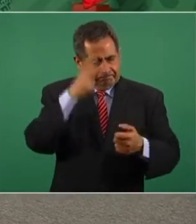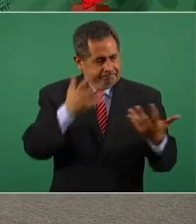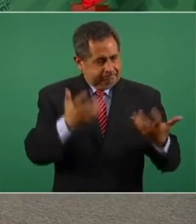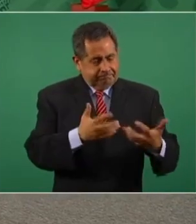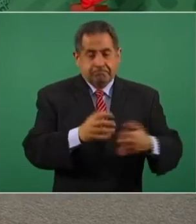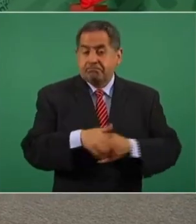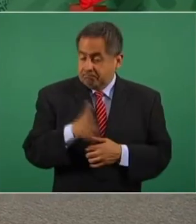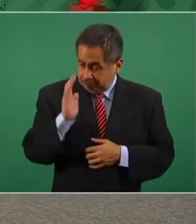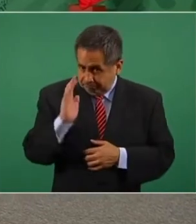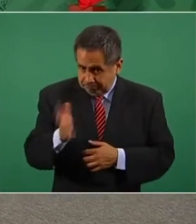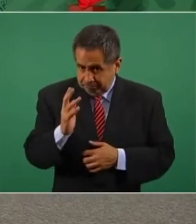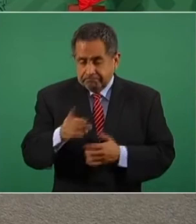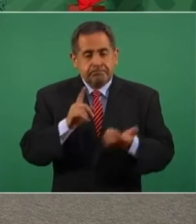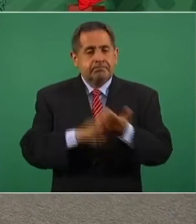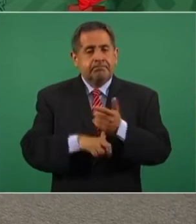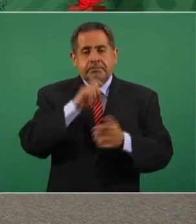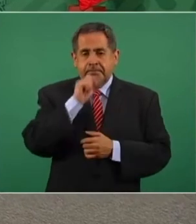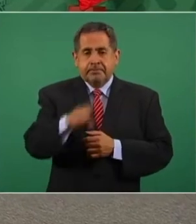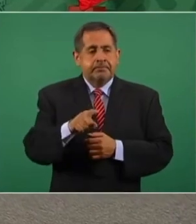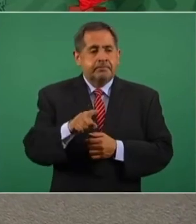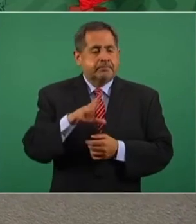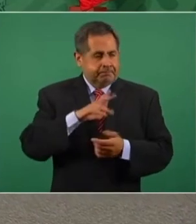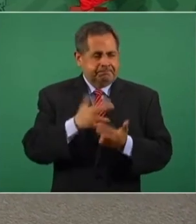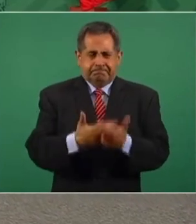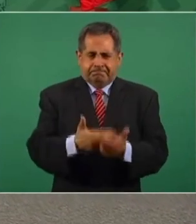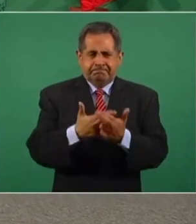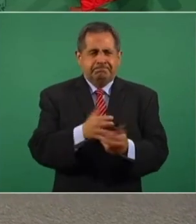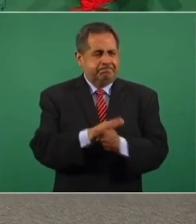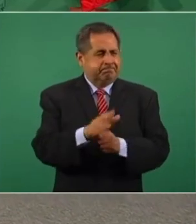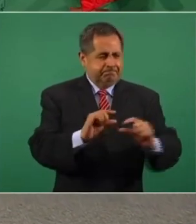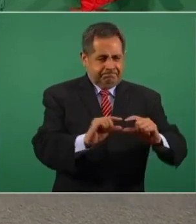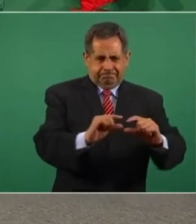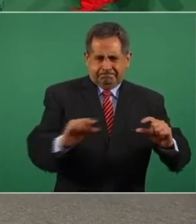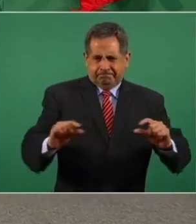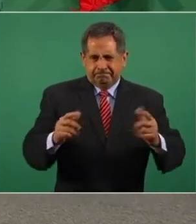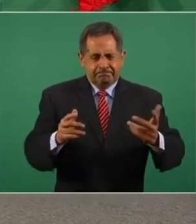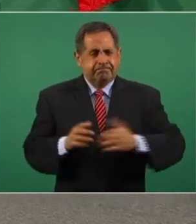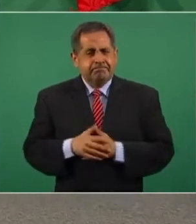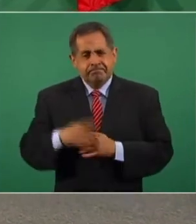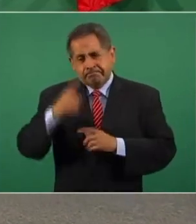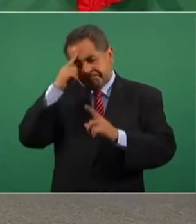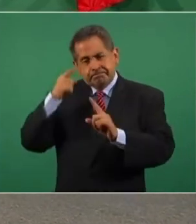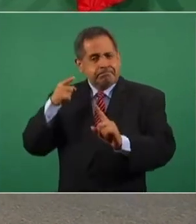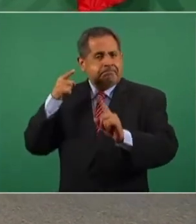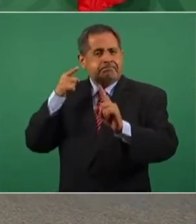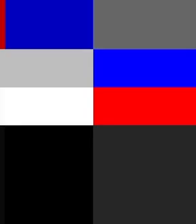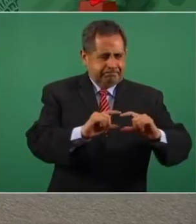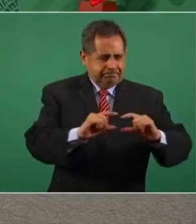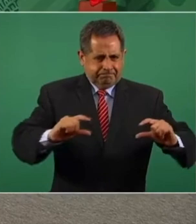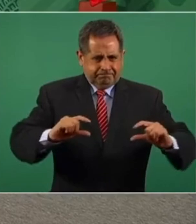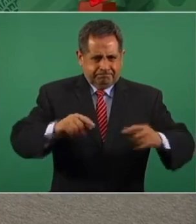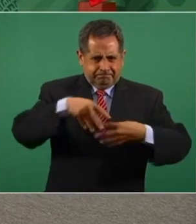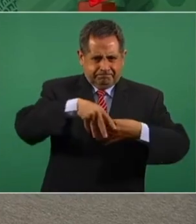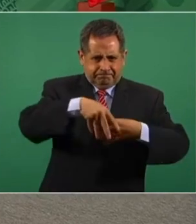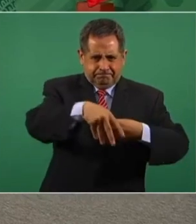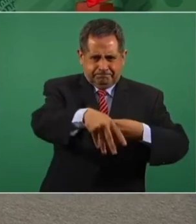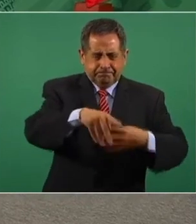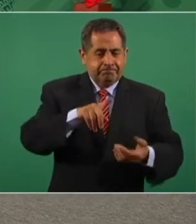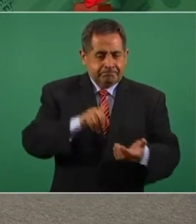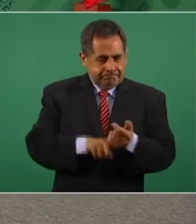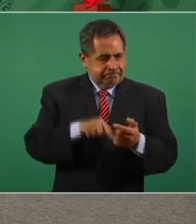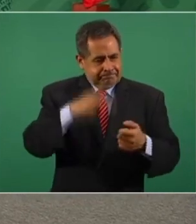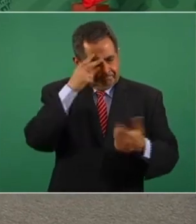que los mejores actores son Derbez y Omar Chaparro.